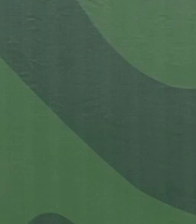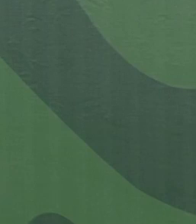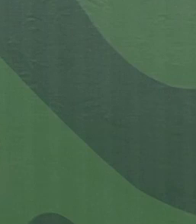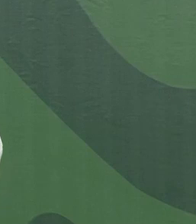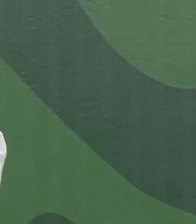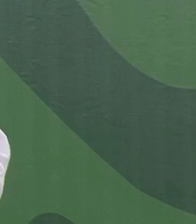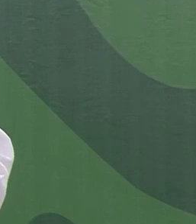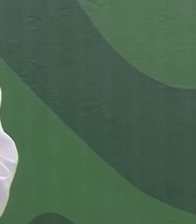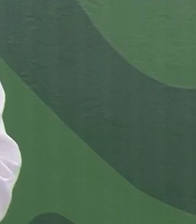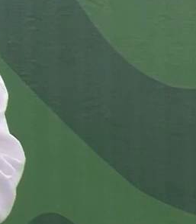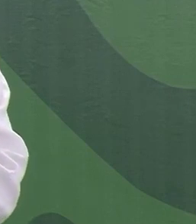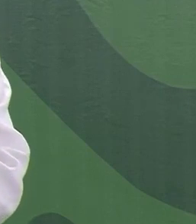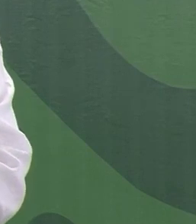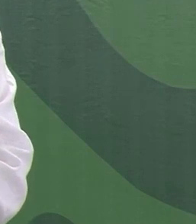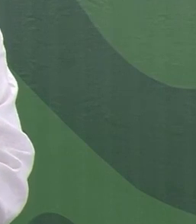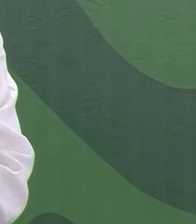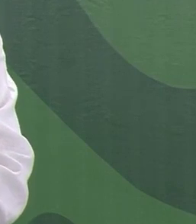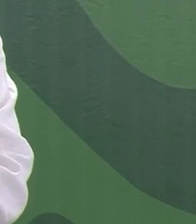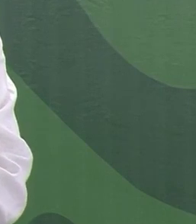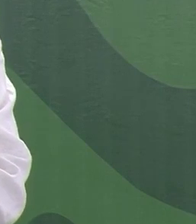le dio la razón